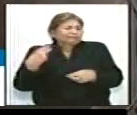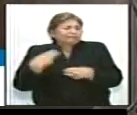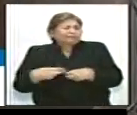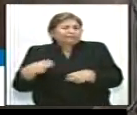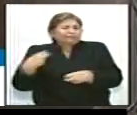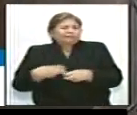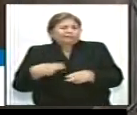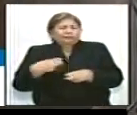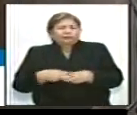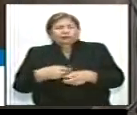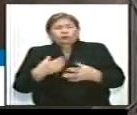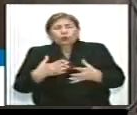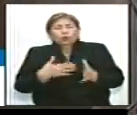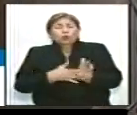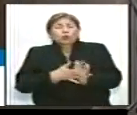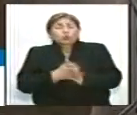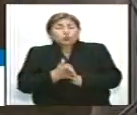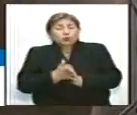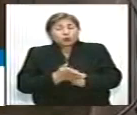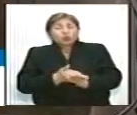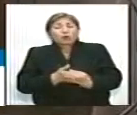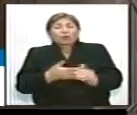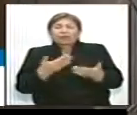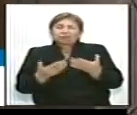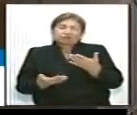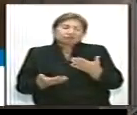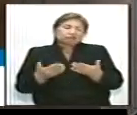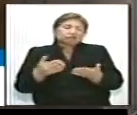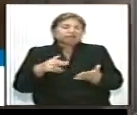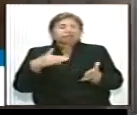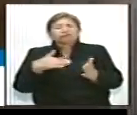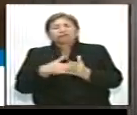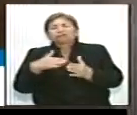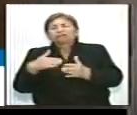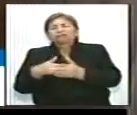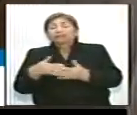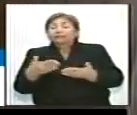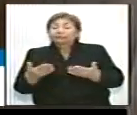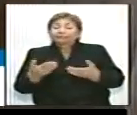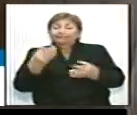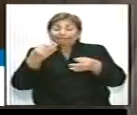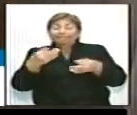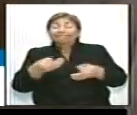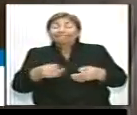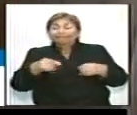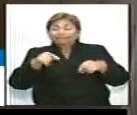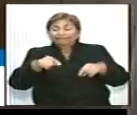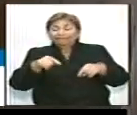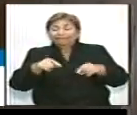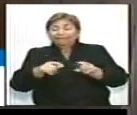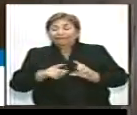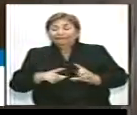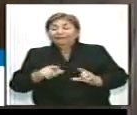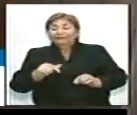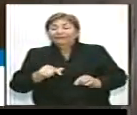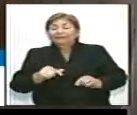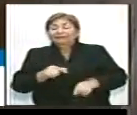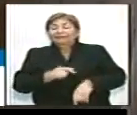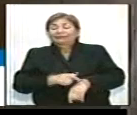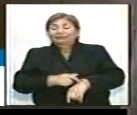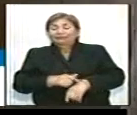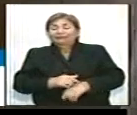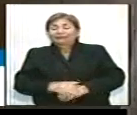que ha tenido de repente algunos tropiezos en el camino, pero que estoy seguro en esta legislatura, en este